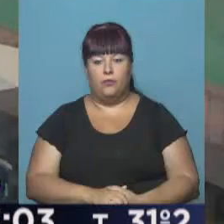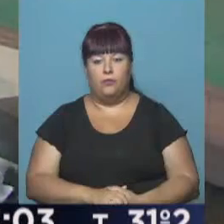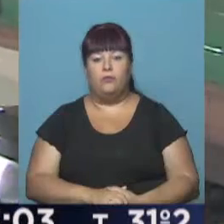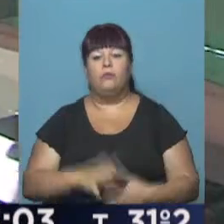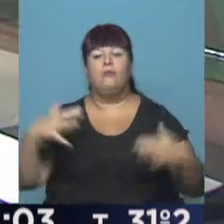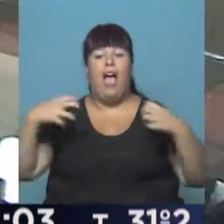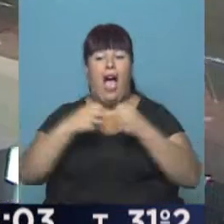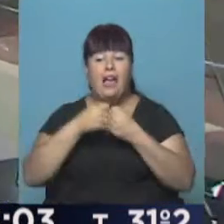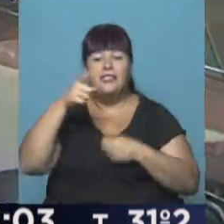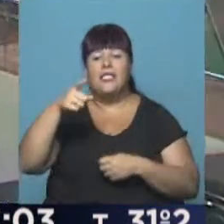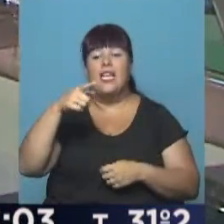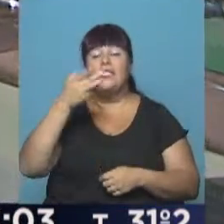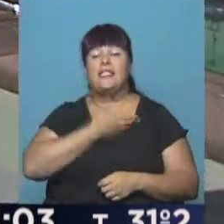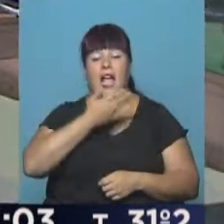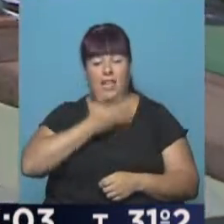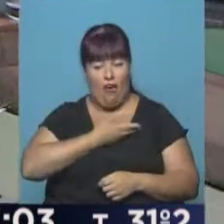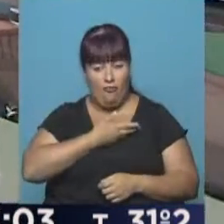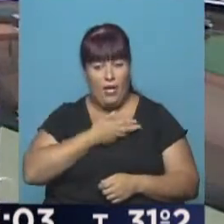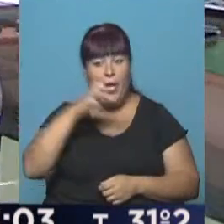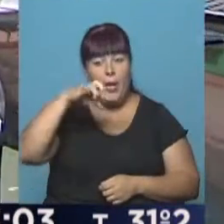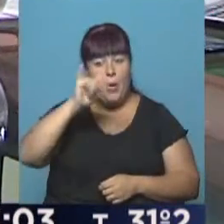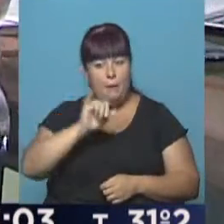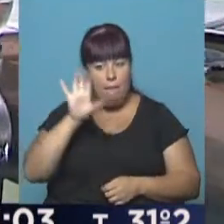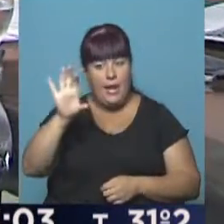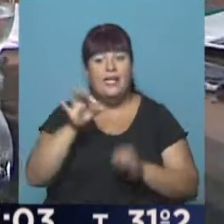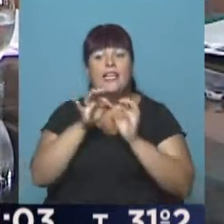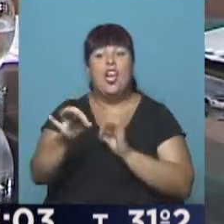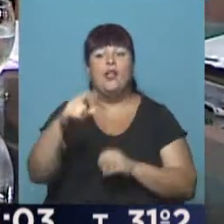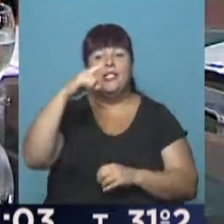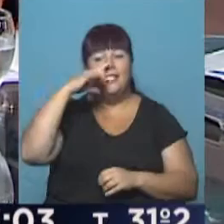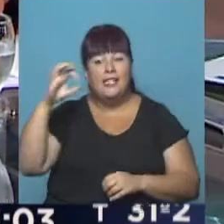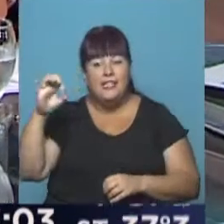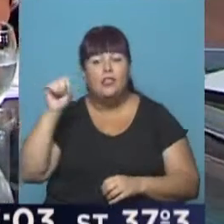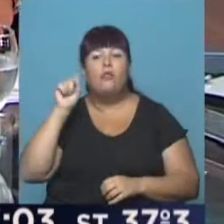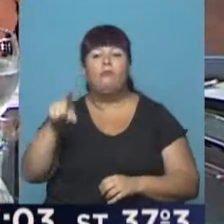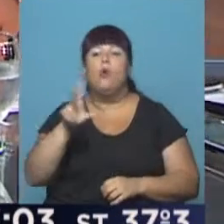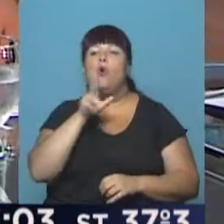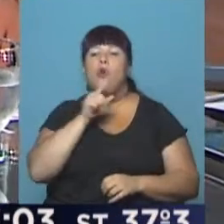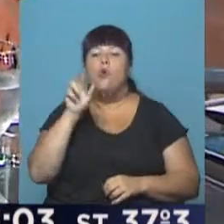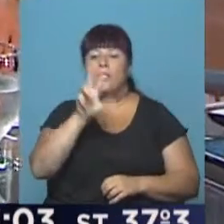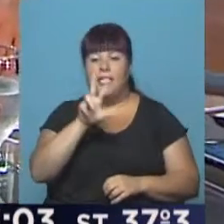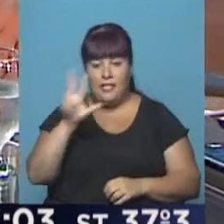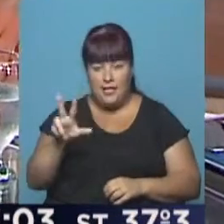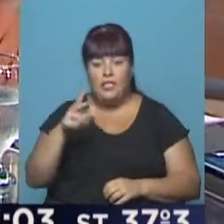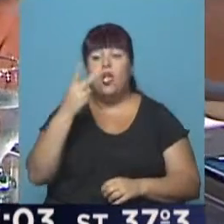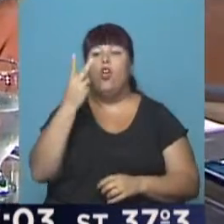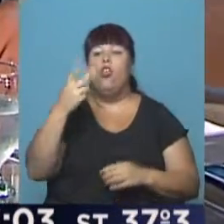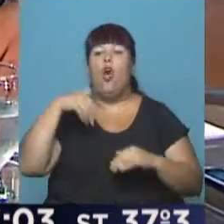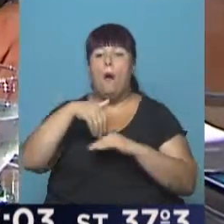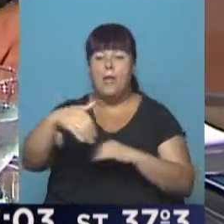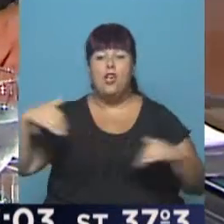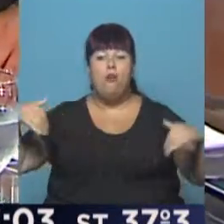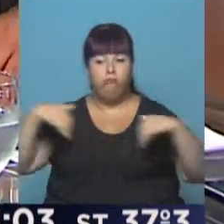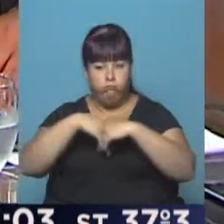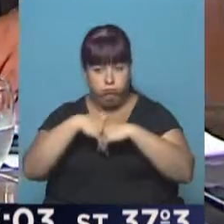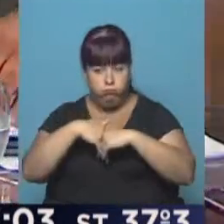accidente en la provincia de santa fe en pérez en el kilómetro 700 allí en la ruta 33 colisionaron dos micros